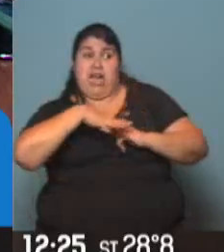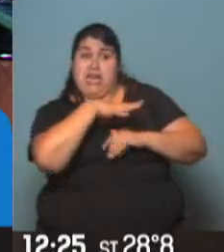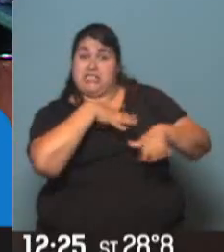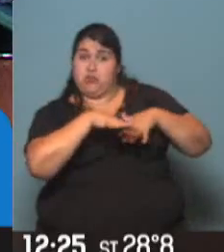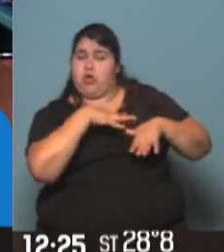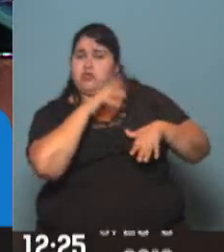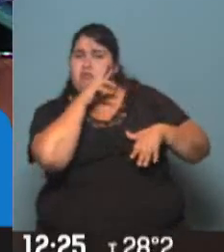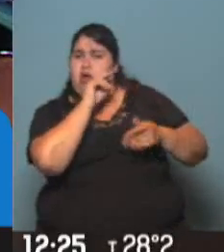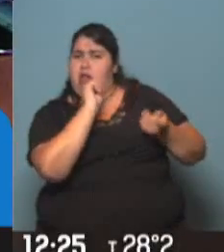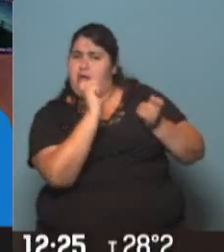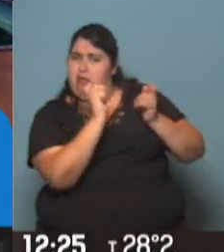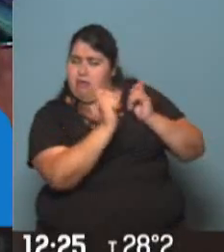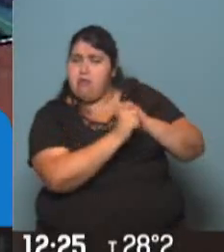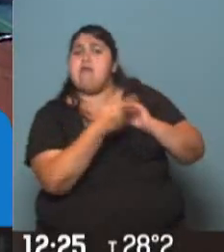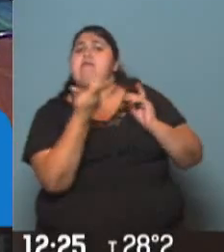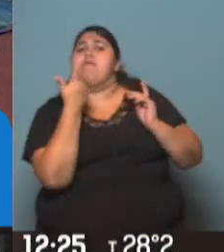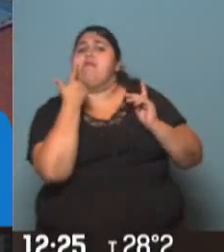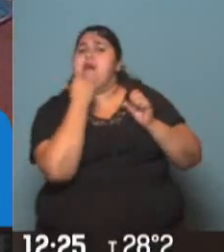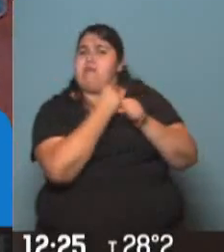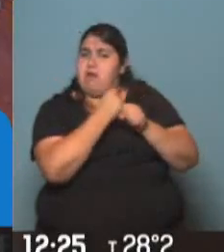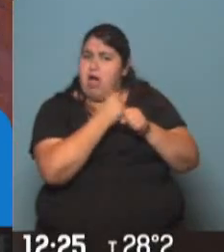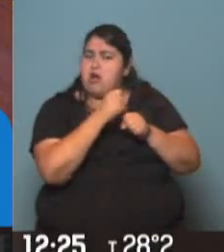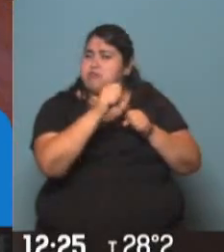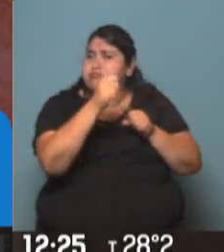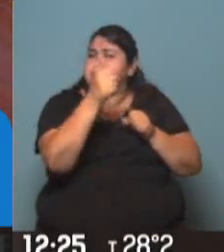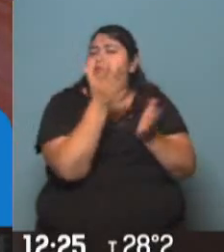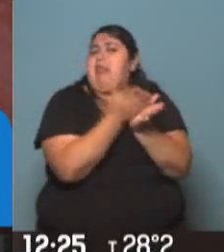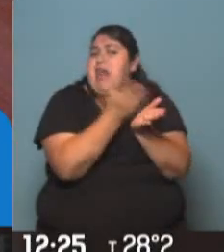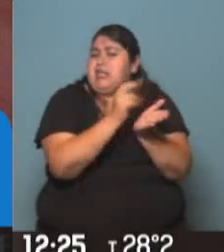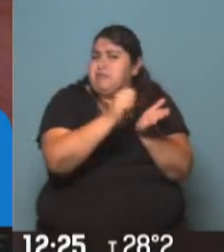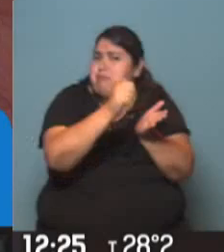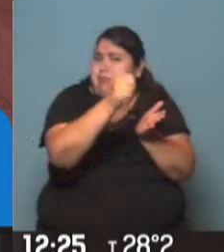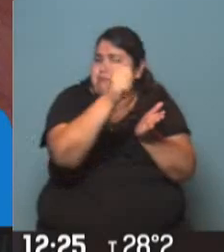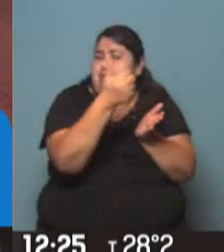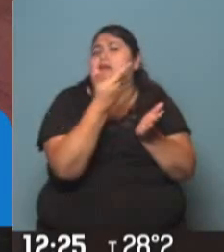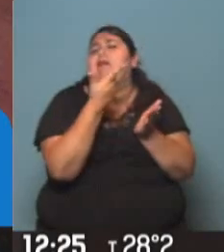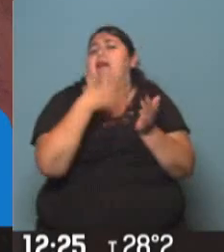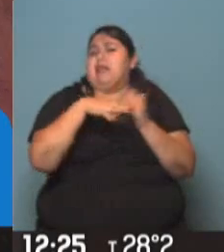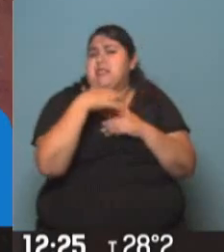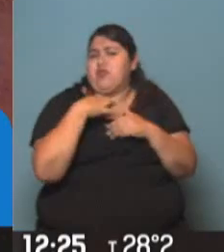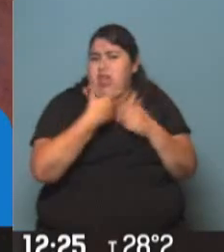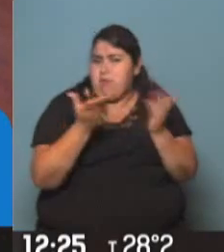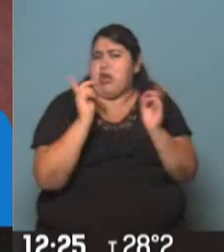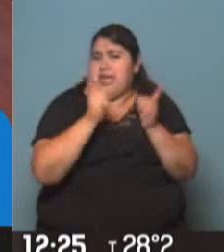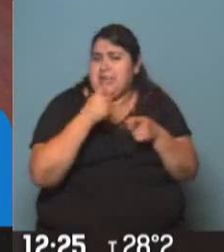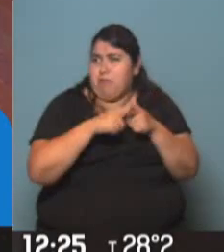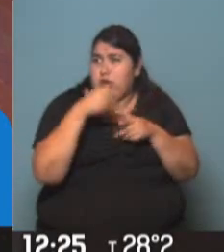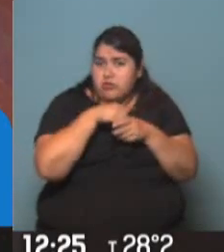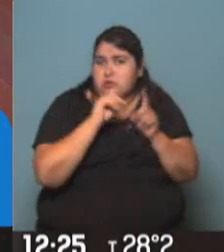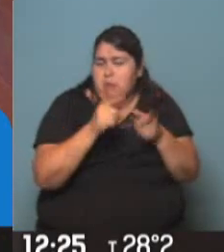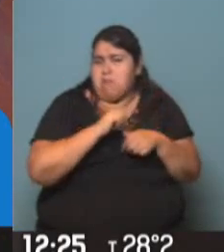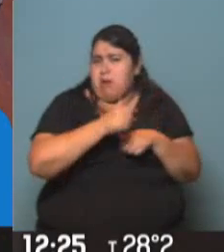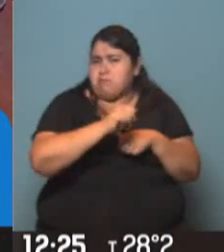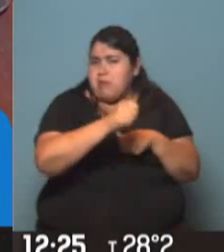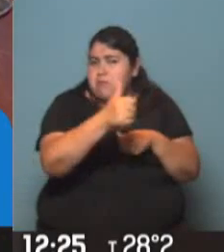mujeres que hemos salido al mercado laboral que venimos ganando de derechos en el ámbito civil social y político puede